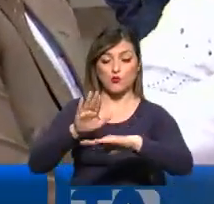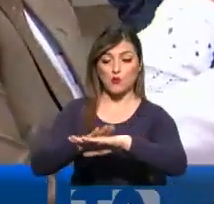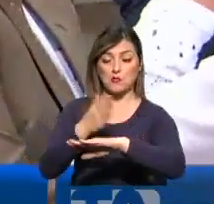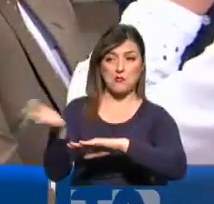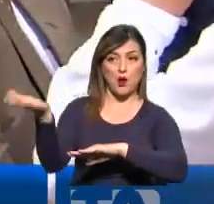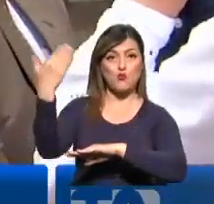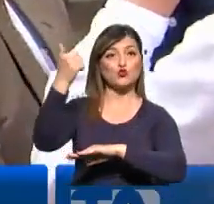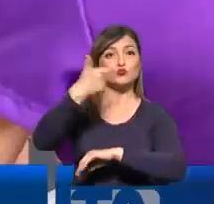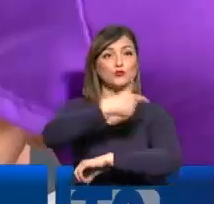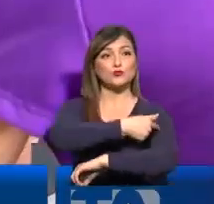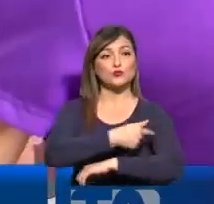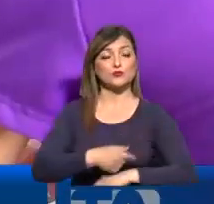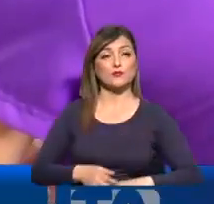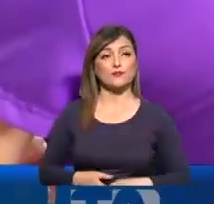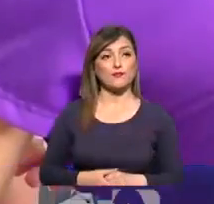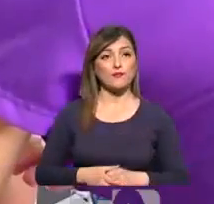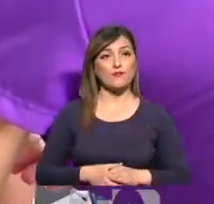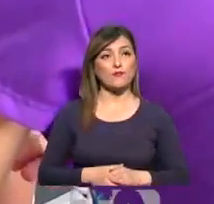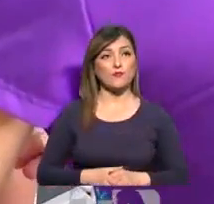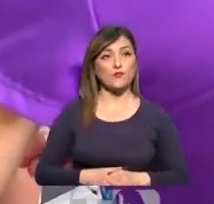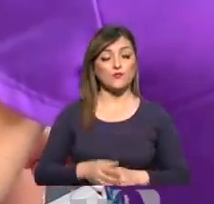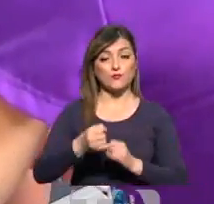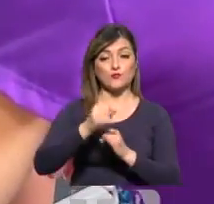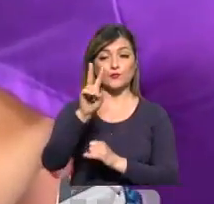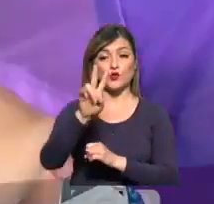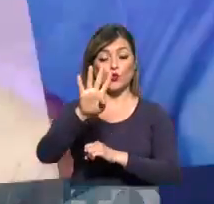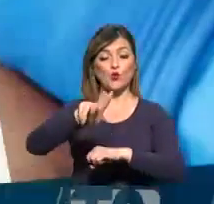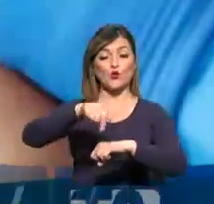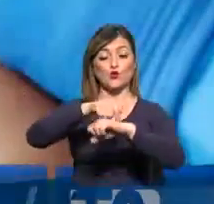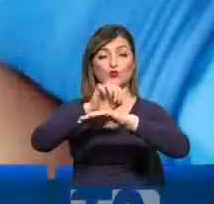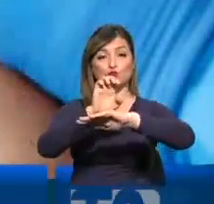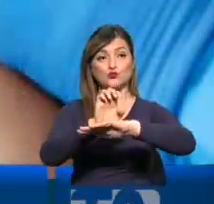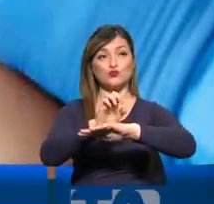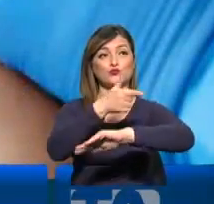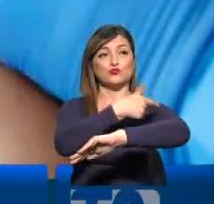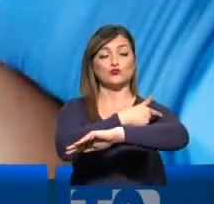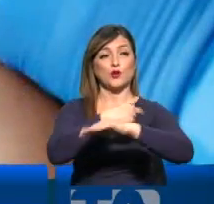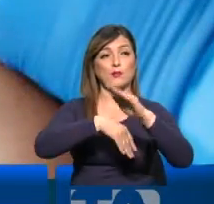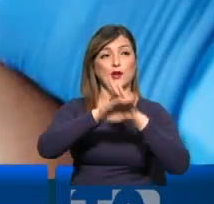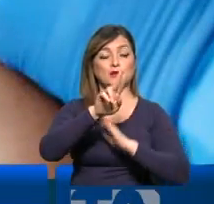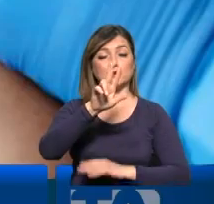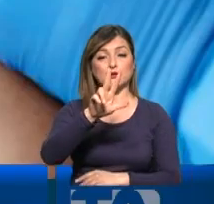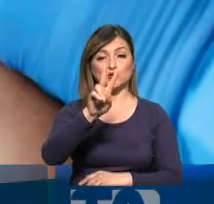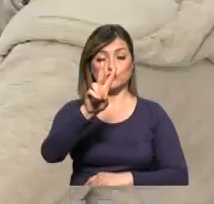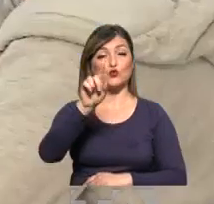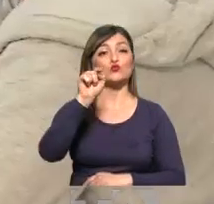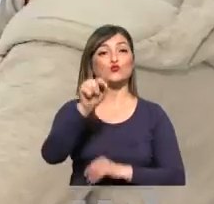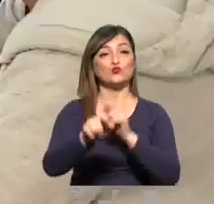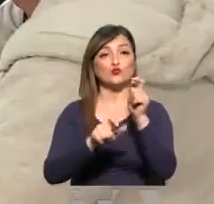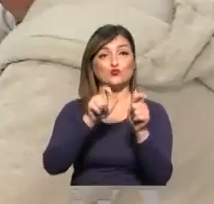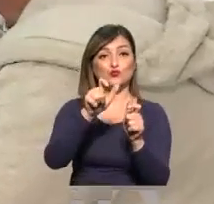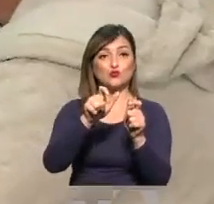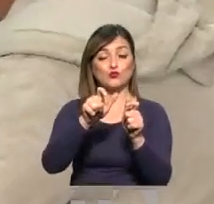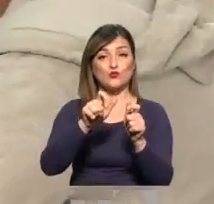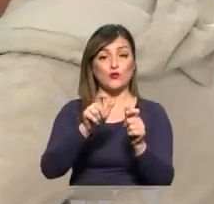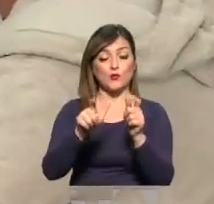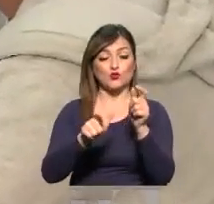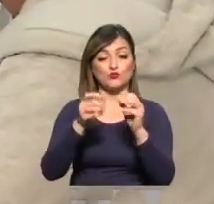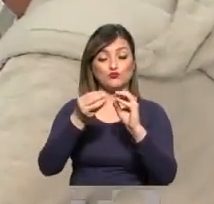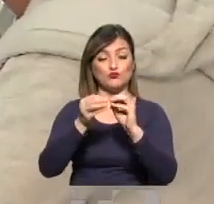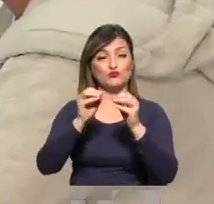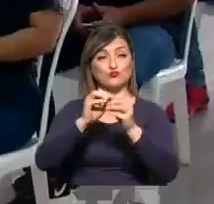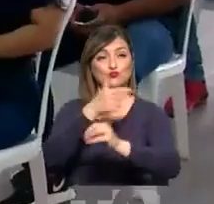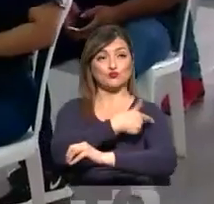y recibirán su vacuna. Solo en las últimas 24 horas, Ecuador vacunó a más de 321.000 personas. personas. Y aunque el número de